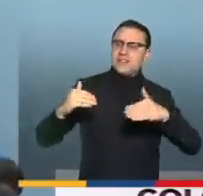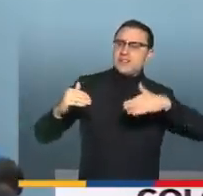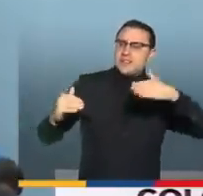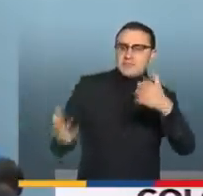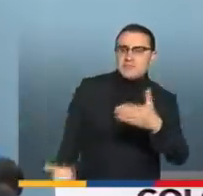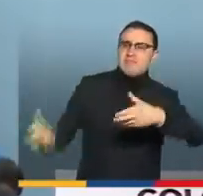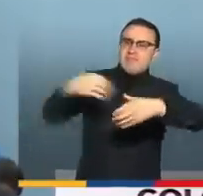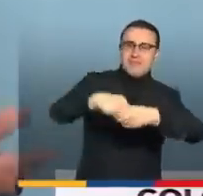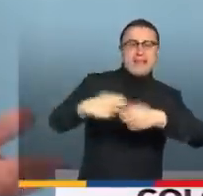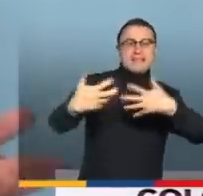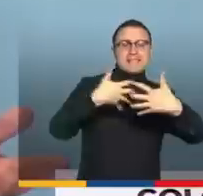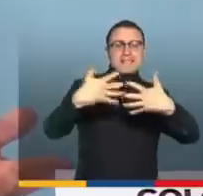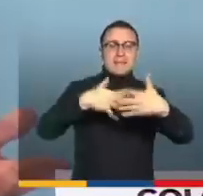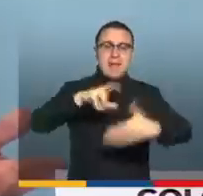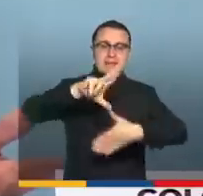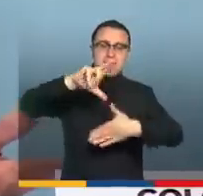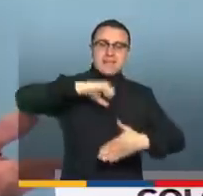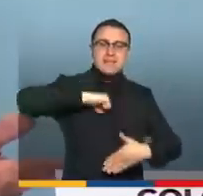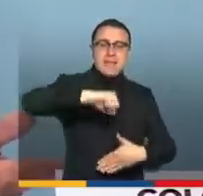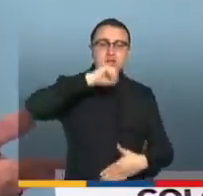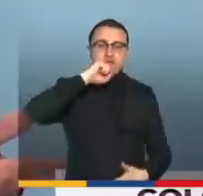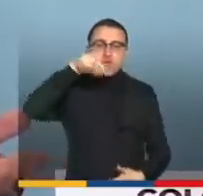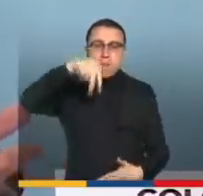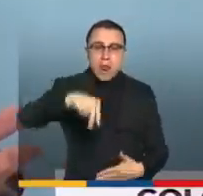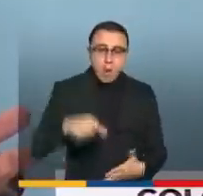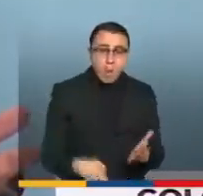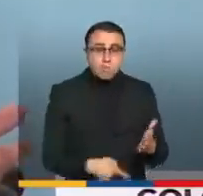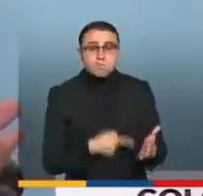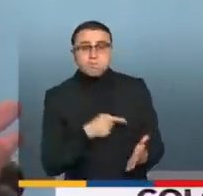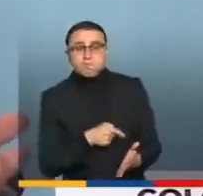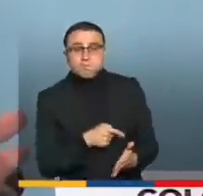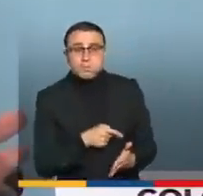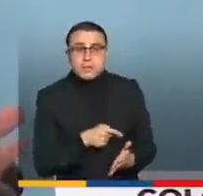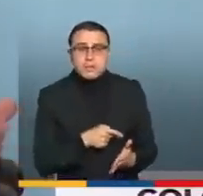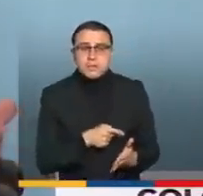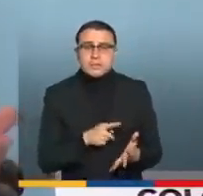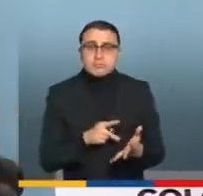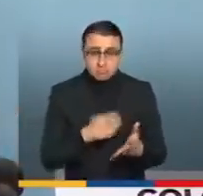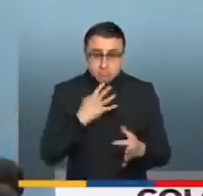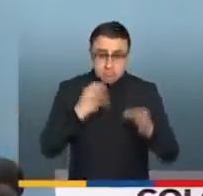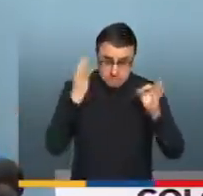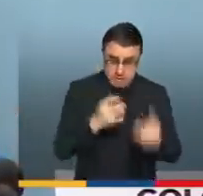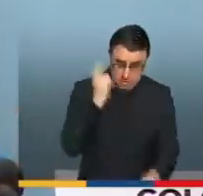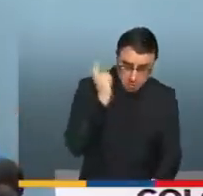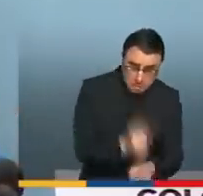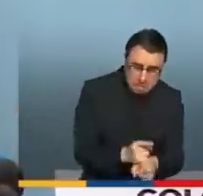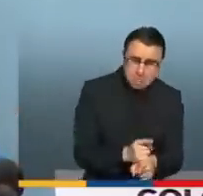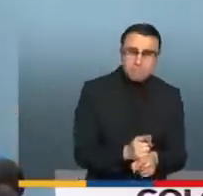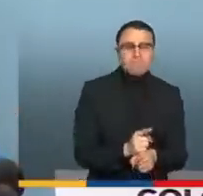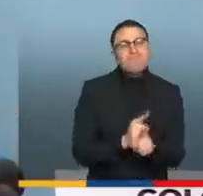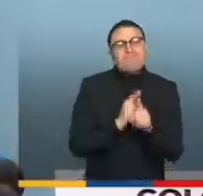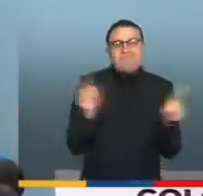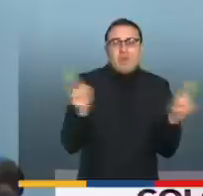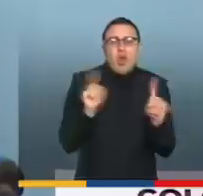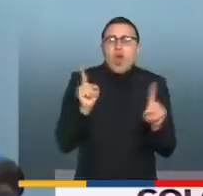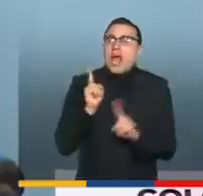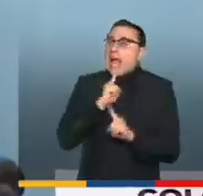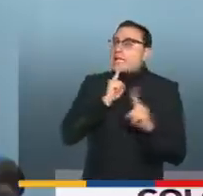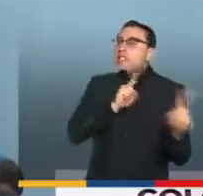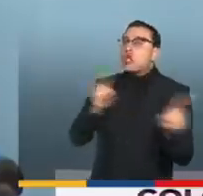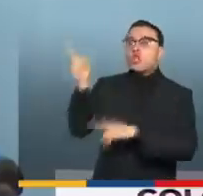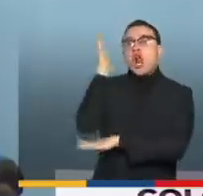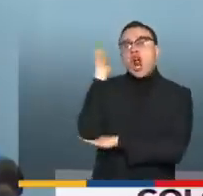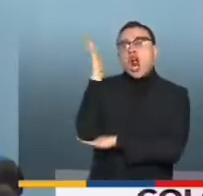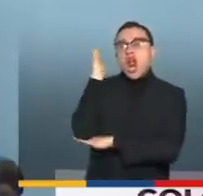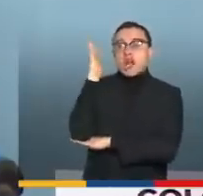sistema interamericano de derechos humanos, fue pura retórica y discurso, hundidos por los